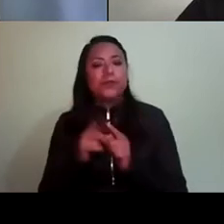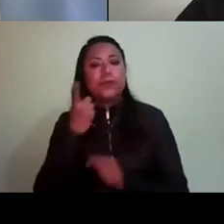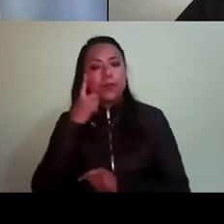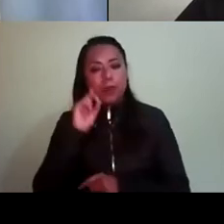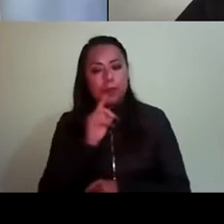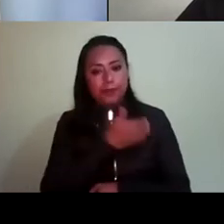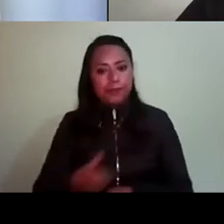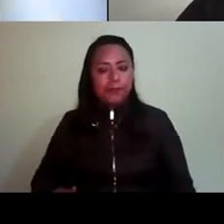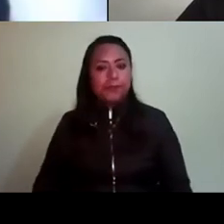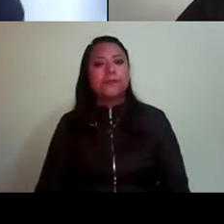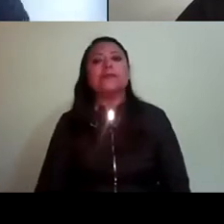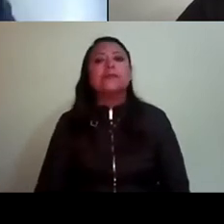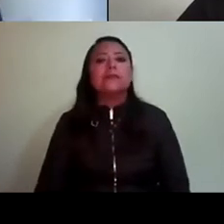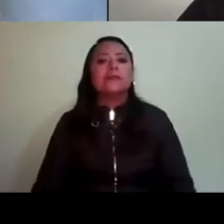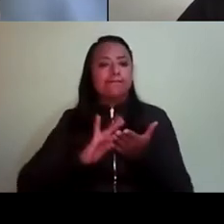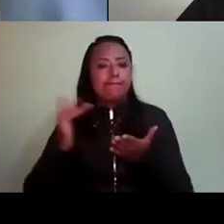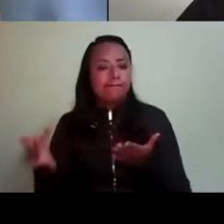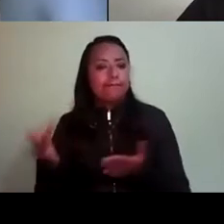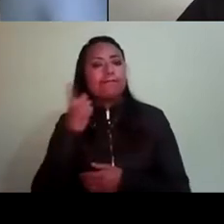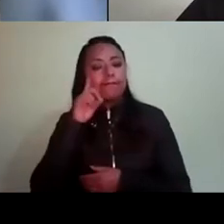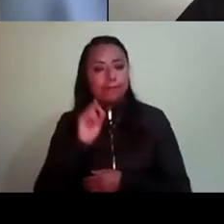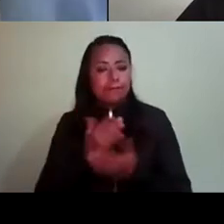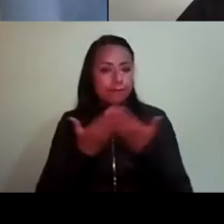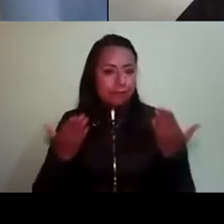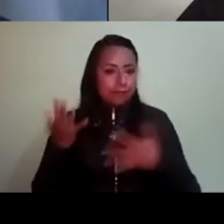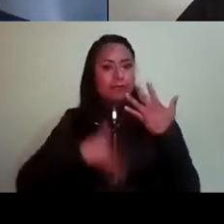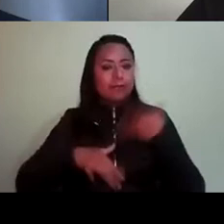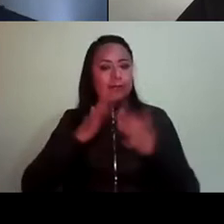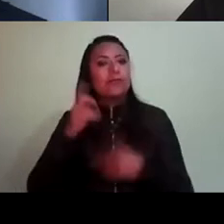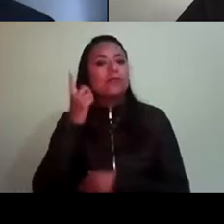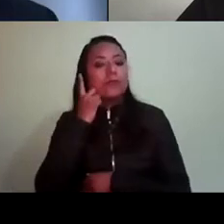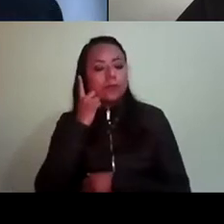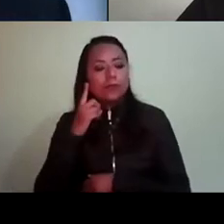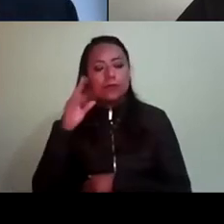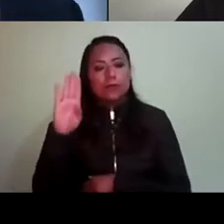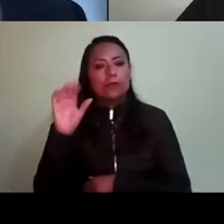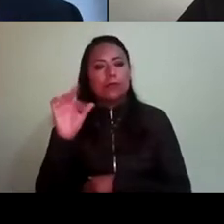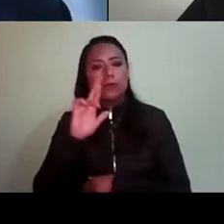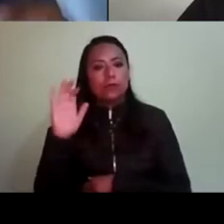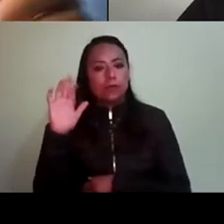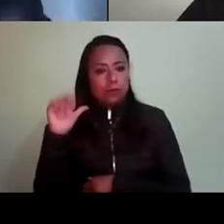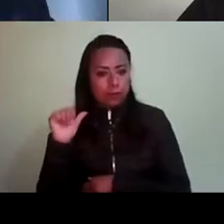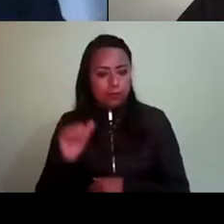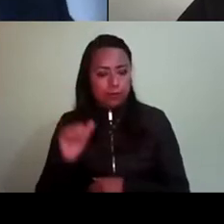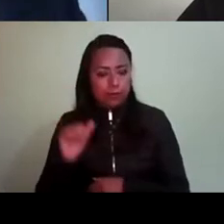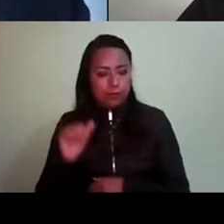presidenta. Gracias, diputada. Damos el uso de la palabra al diputado doctor Barrera. Adelante, diputada.